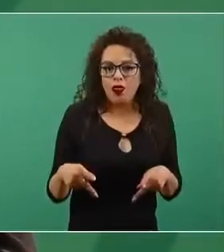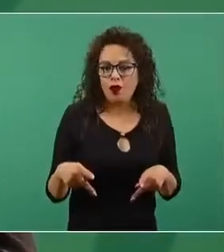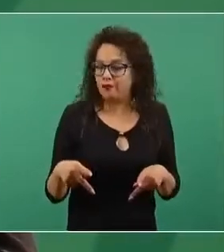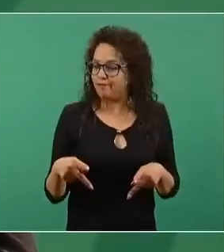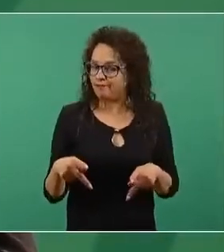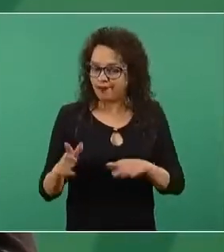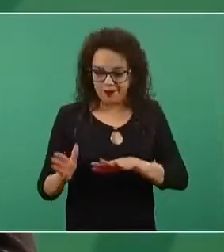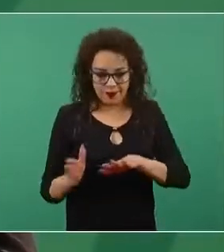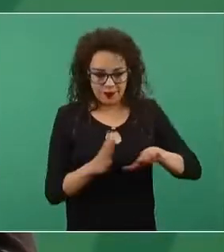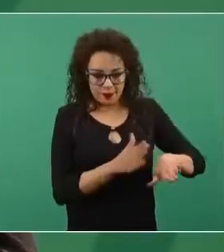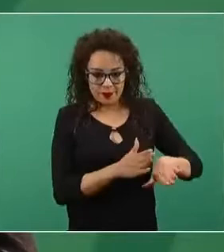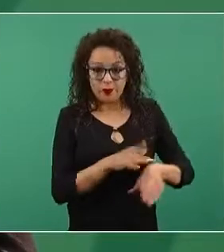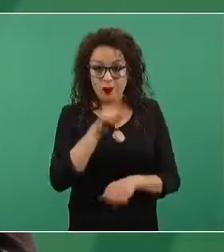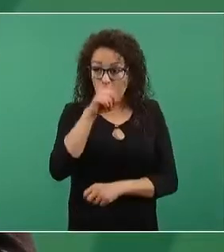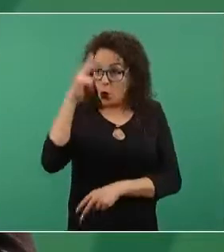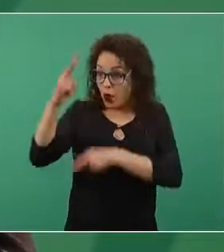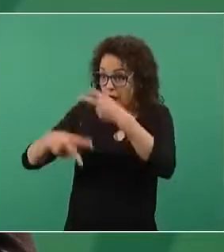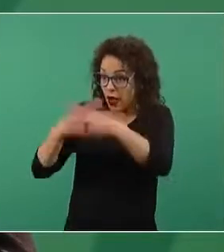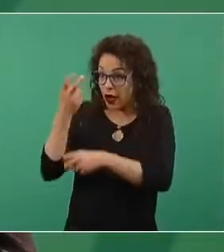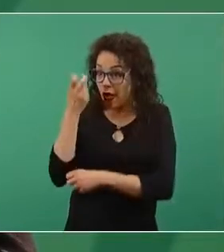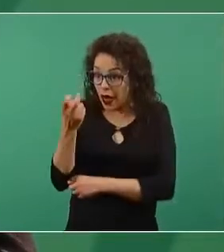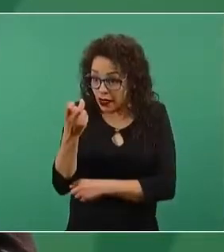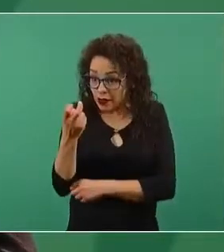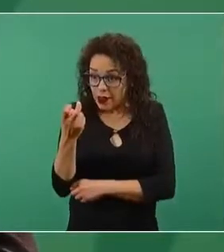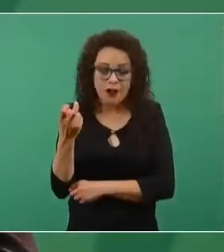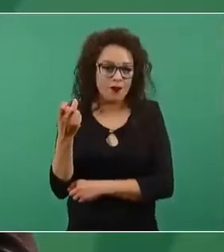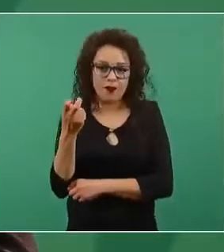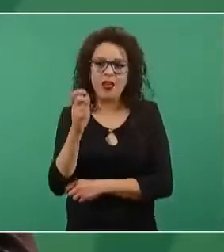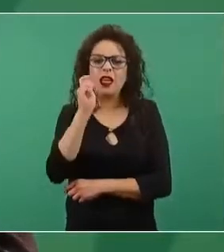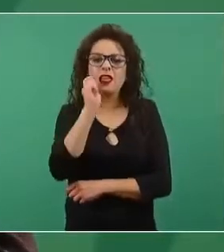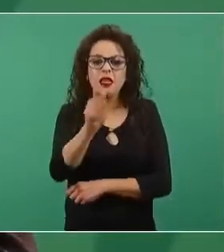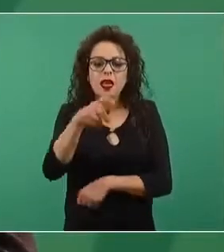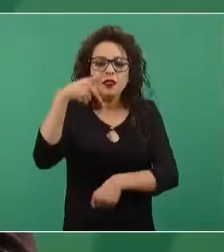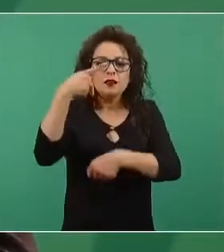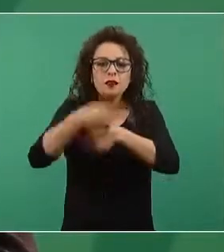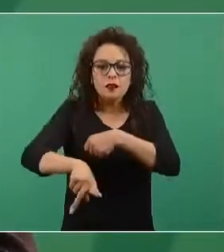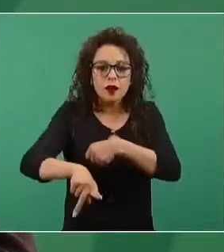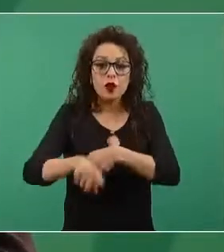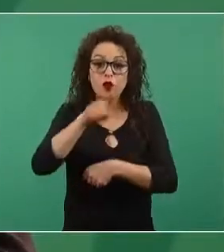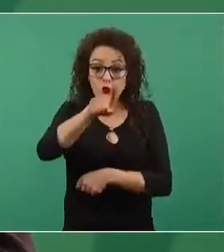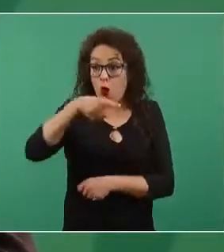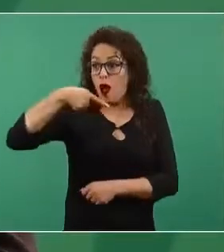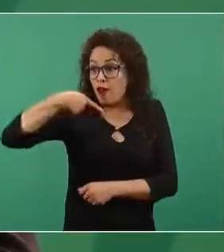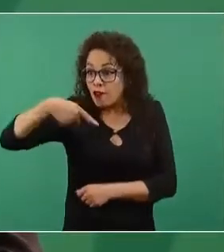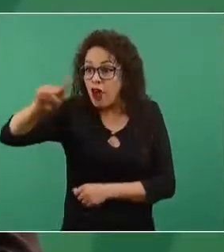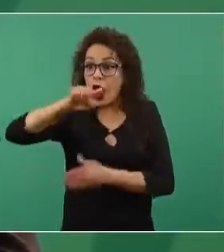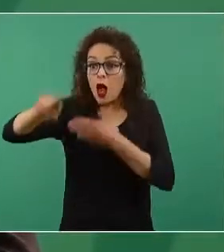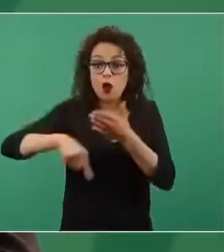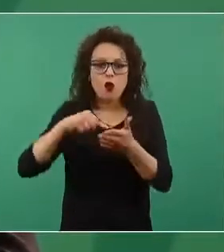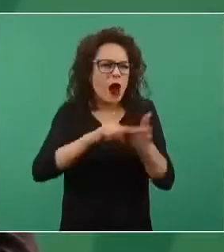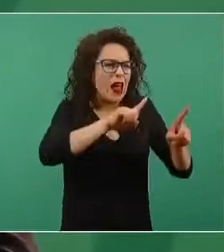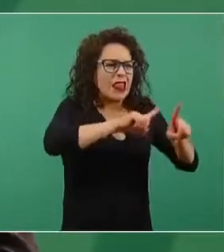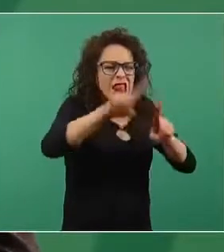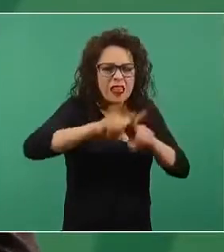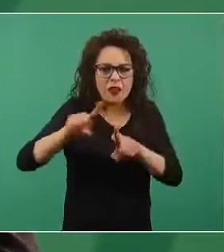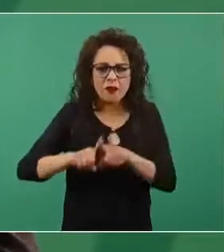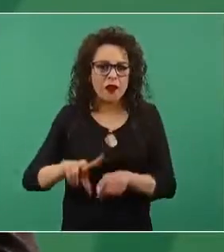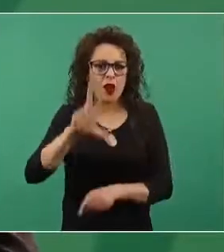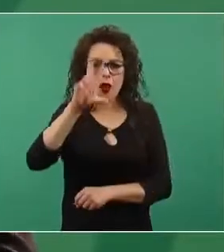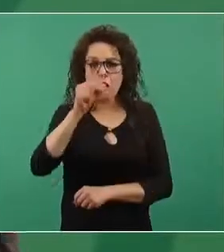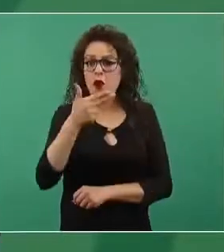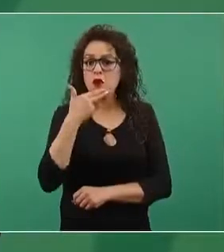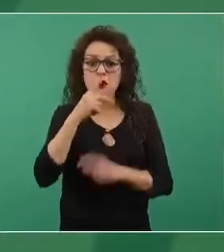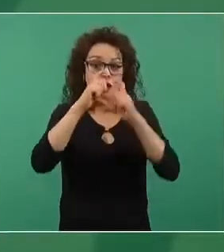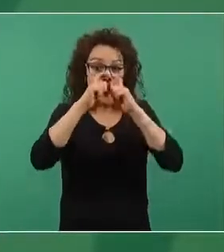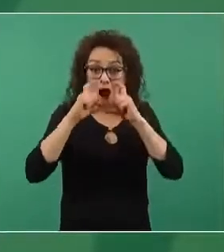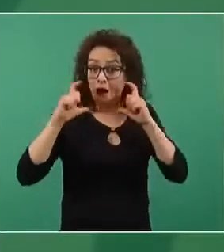En realidad, la actividad de riesgo es que vayas y que no uses el cubrebocas, que vayas y que no guardes la sana distancia, que vayas